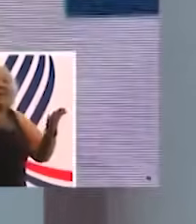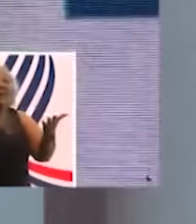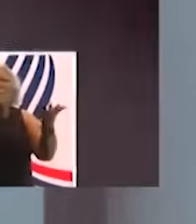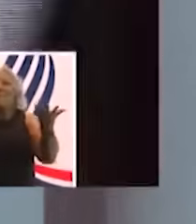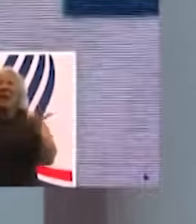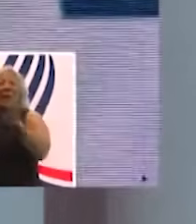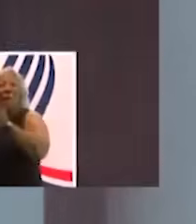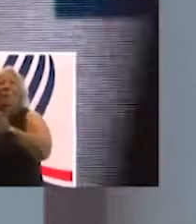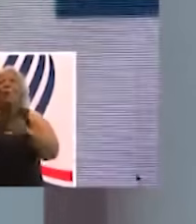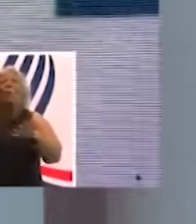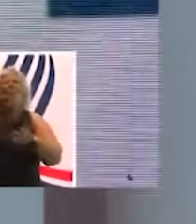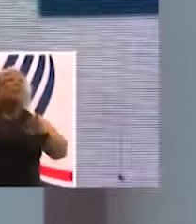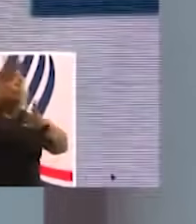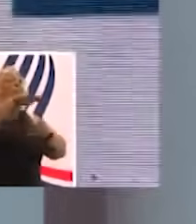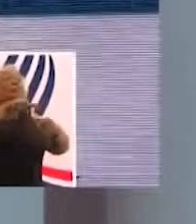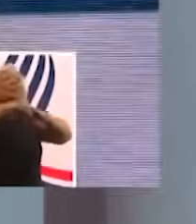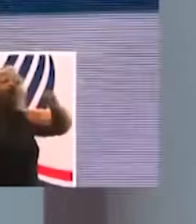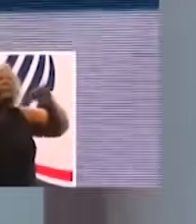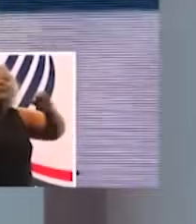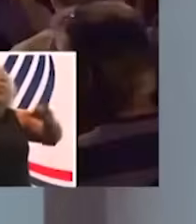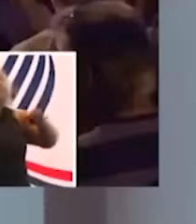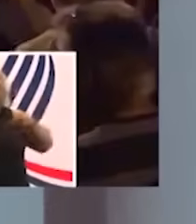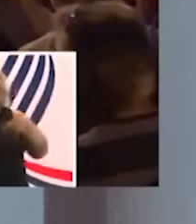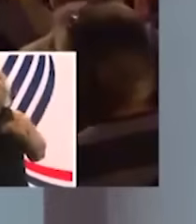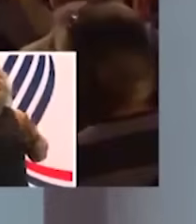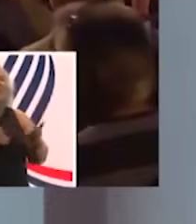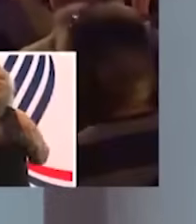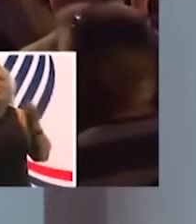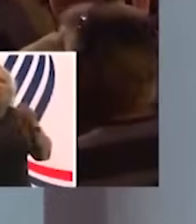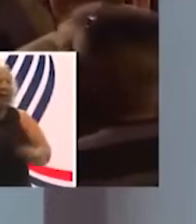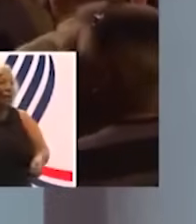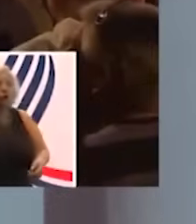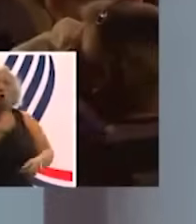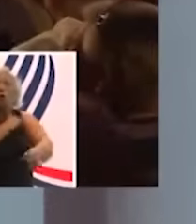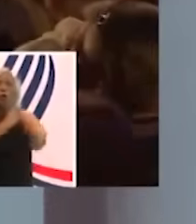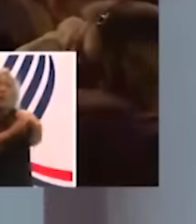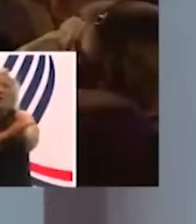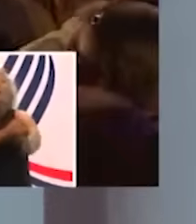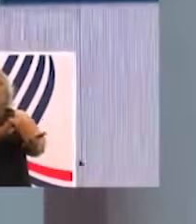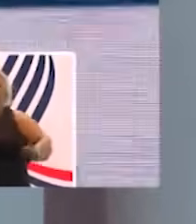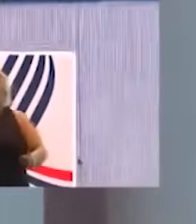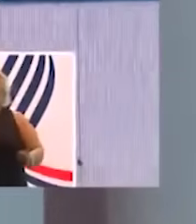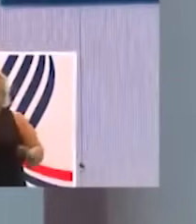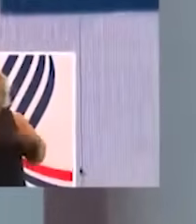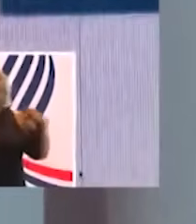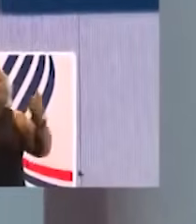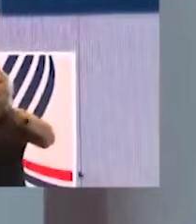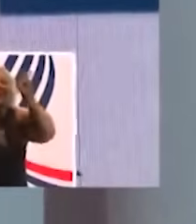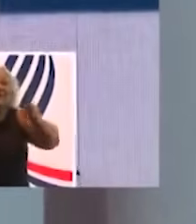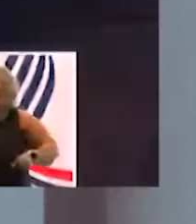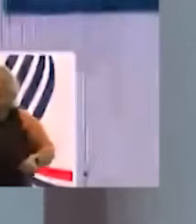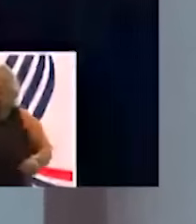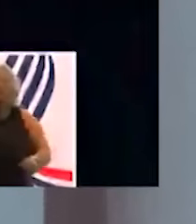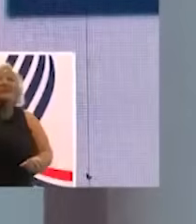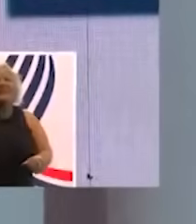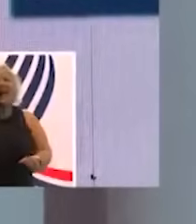más pu porque sabemos bien que solo con Nuestra fuerza Quizá no lo logremos ustedes saben